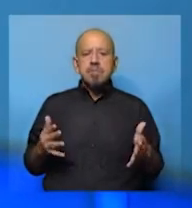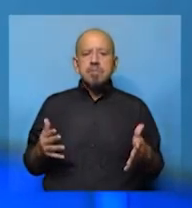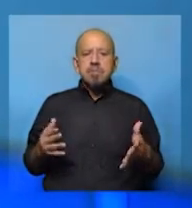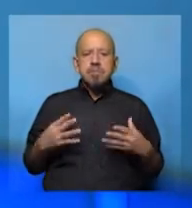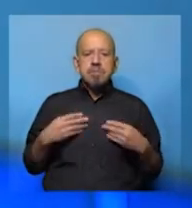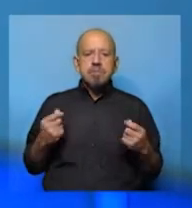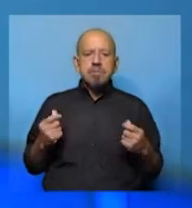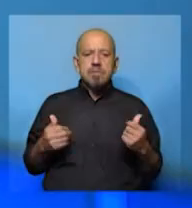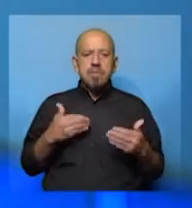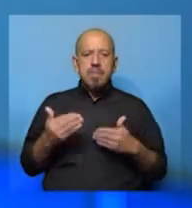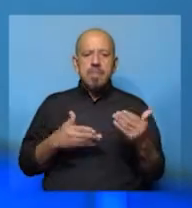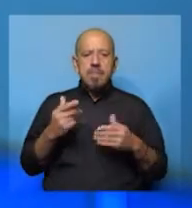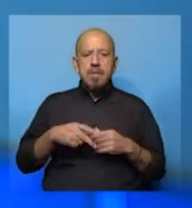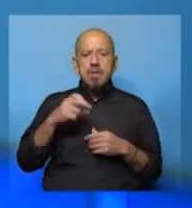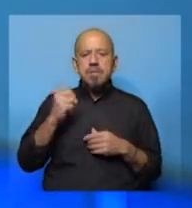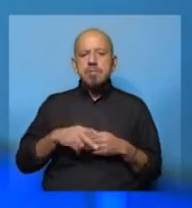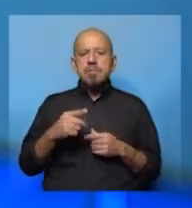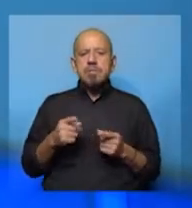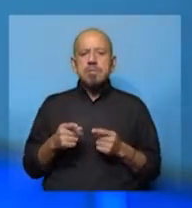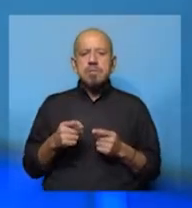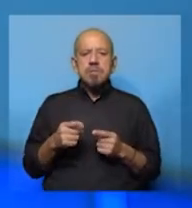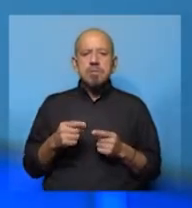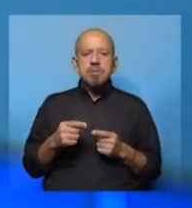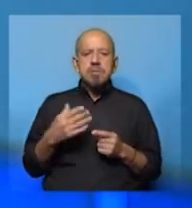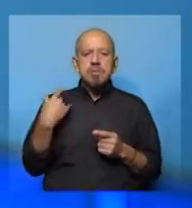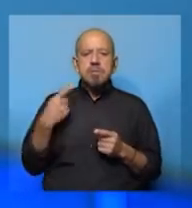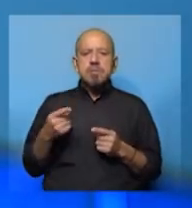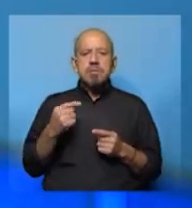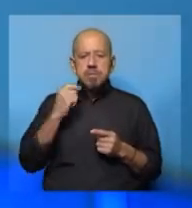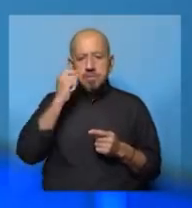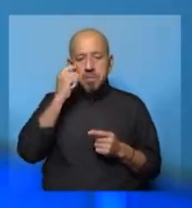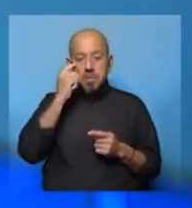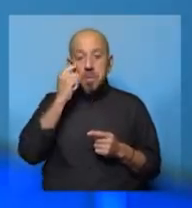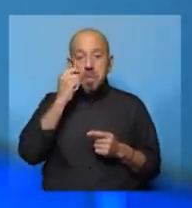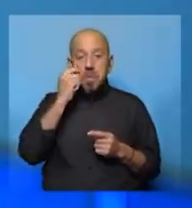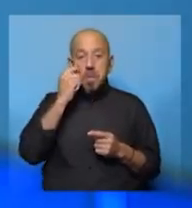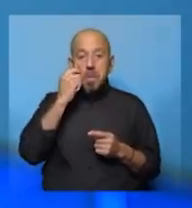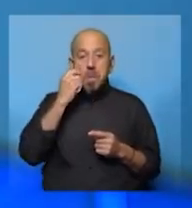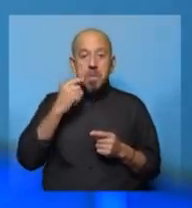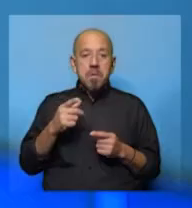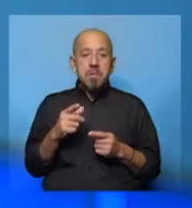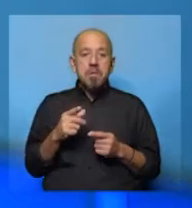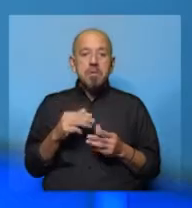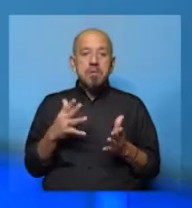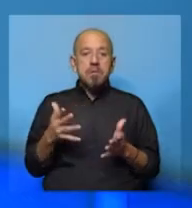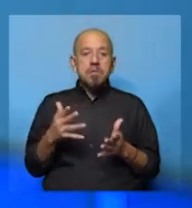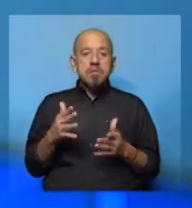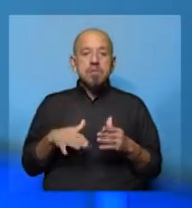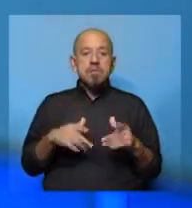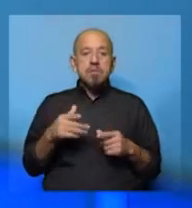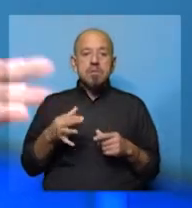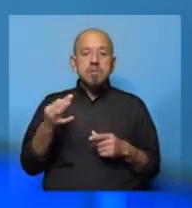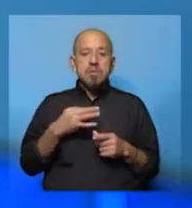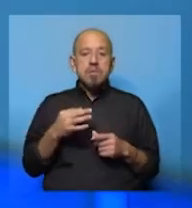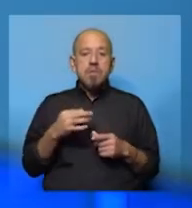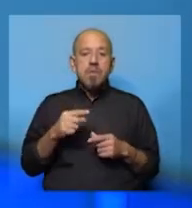que habíamos elaborado un plan director que habíamos mejorado los contenedores en las redes que a un no lo insultan bastante me dicen y